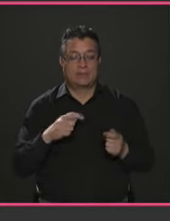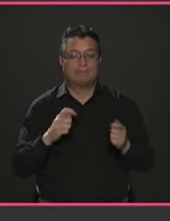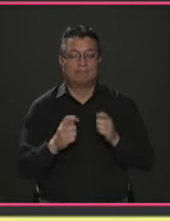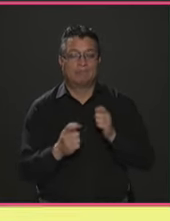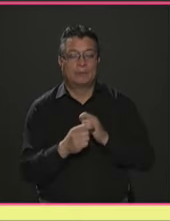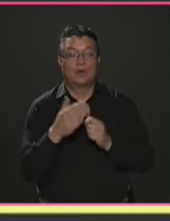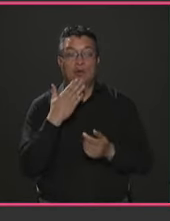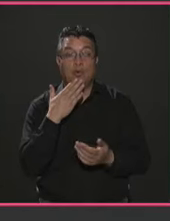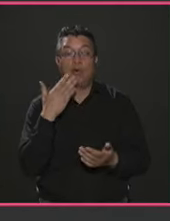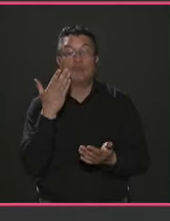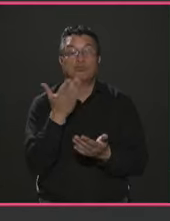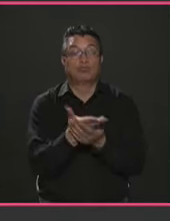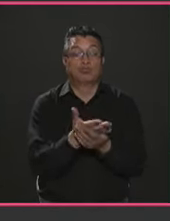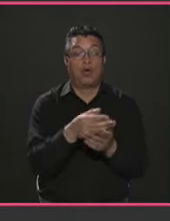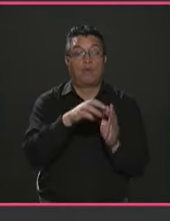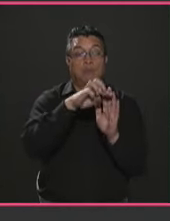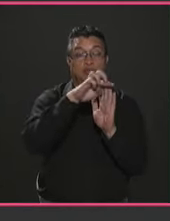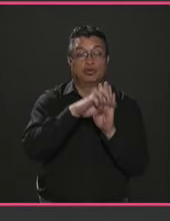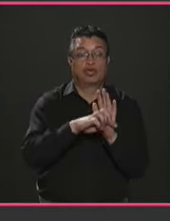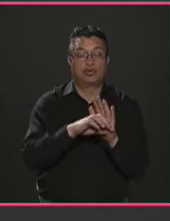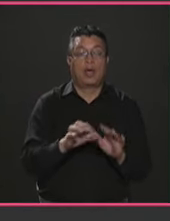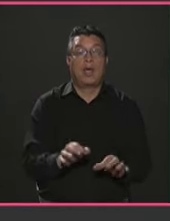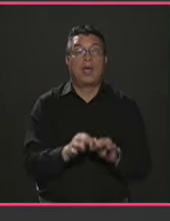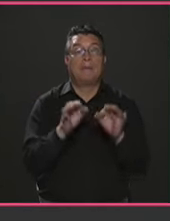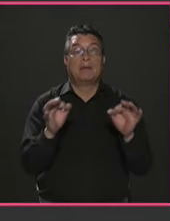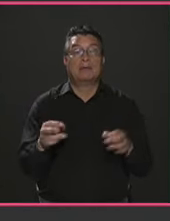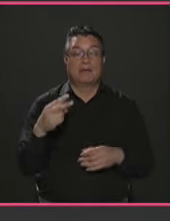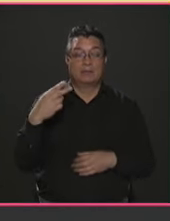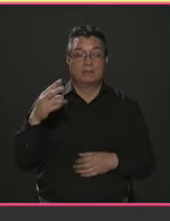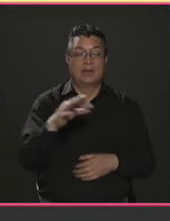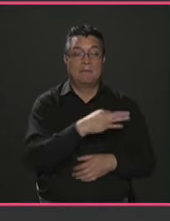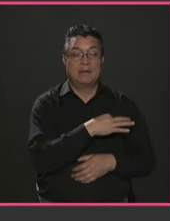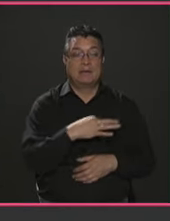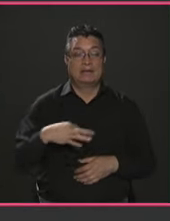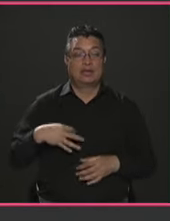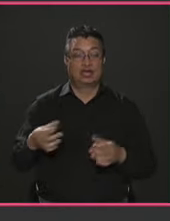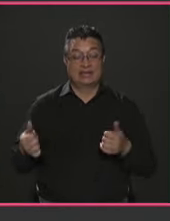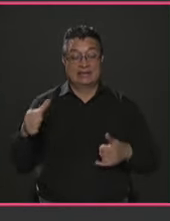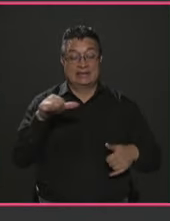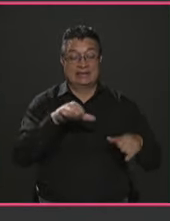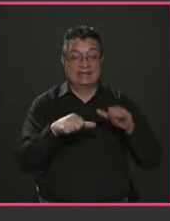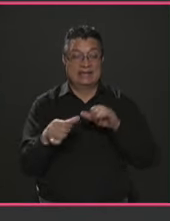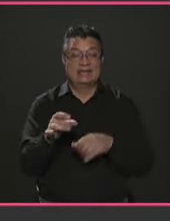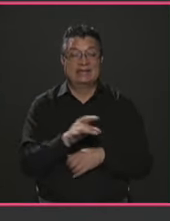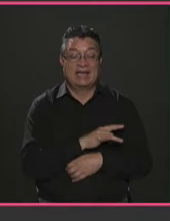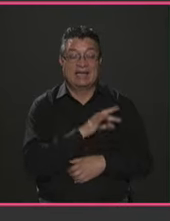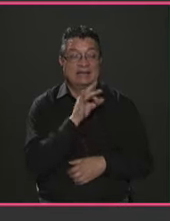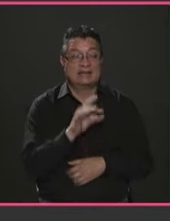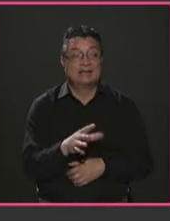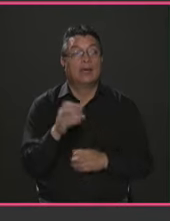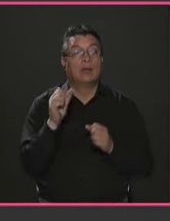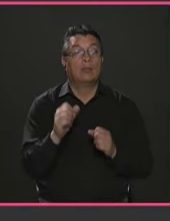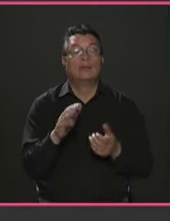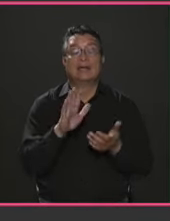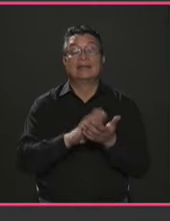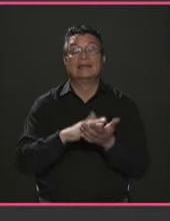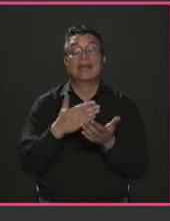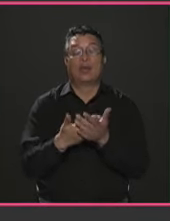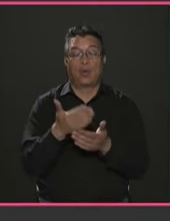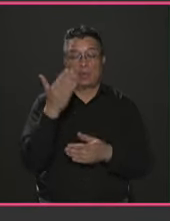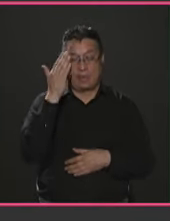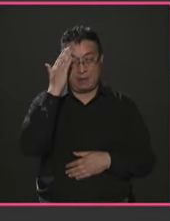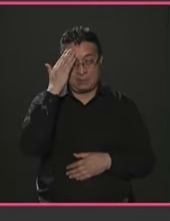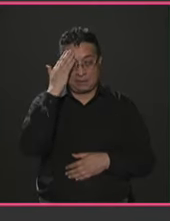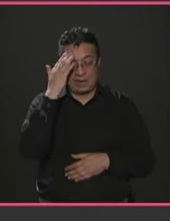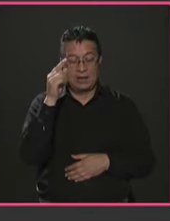modificándolos a un proyecto específicamente del Ministerio de ciencia de chile para eh Salud Mental Y fue